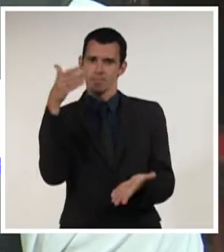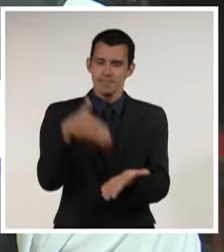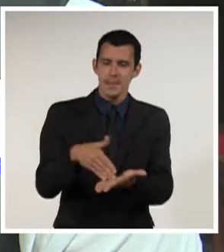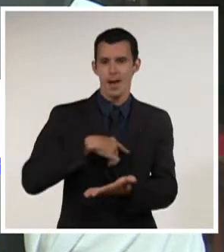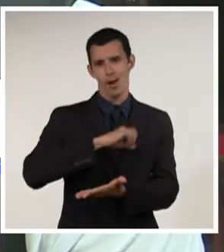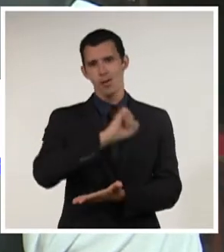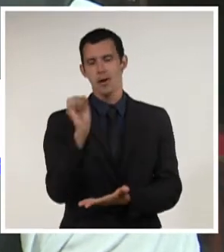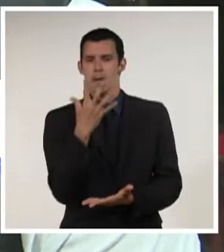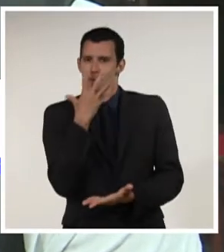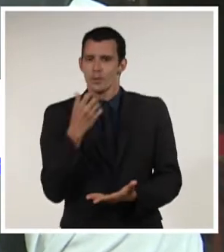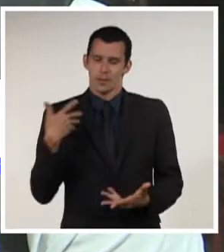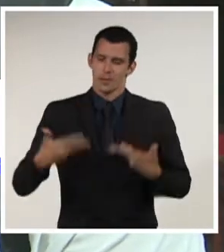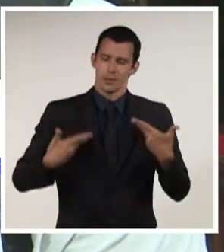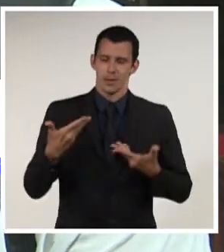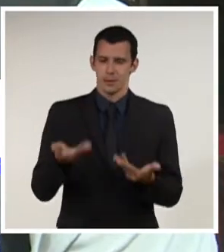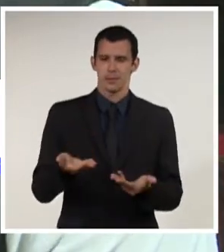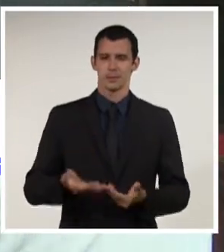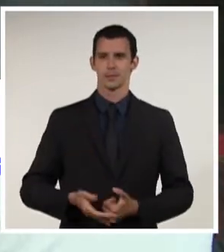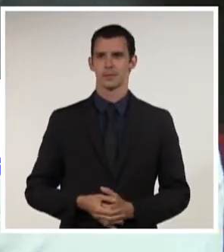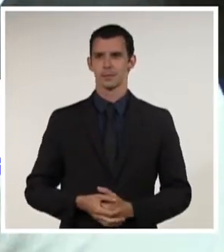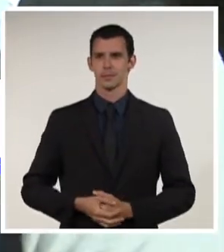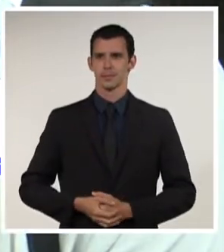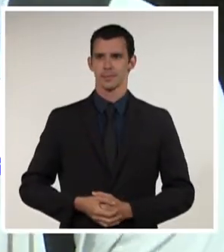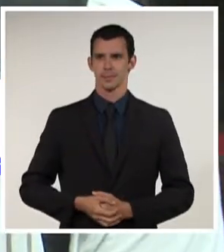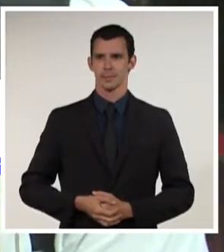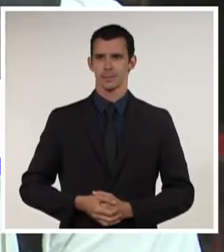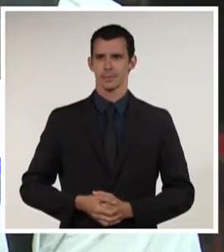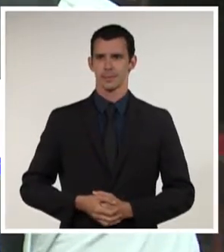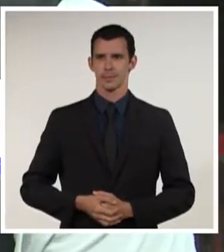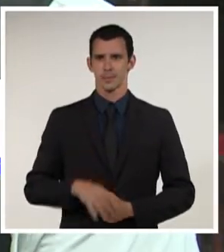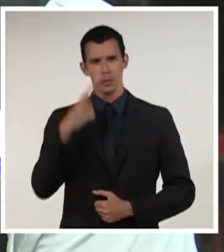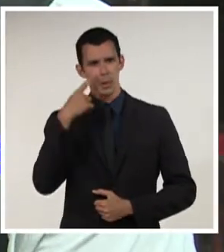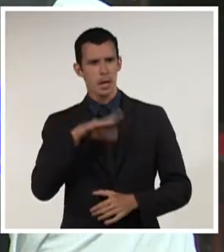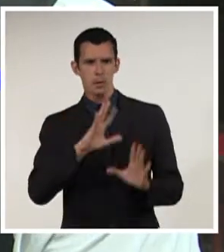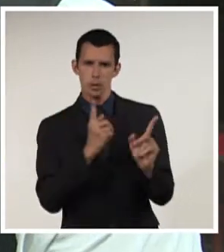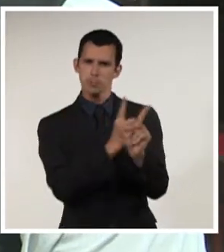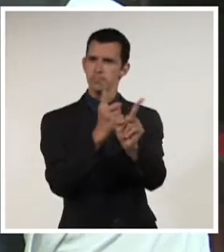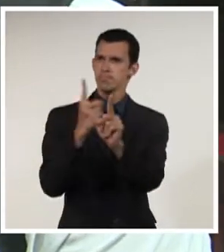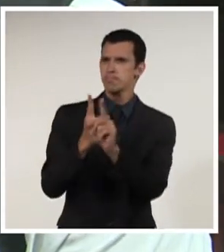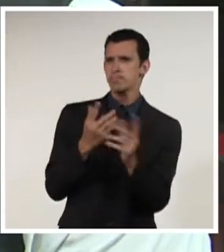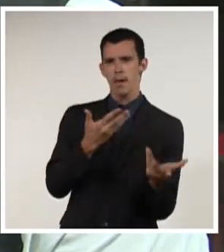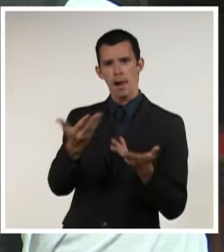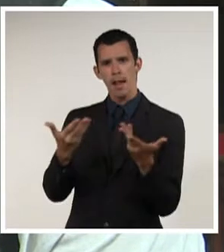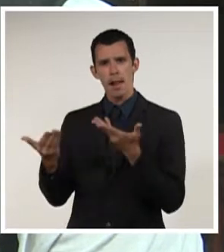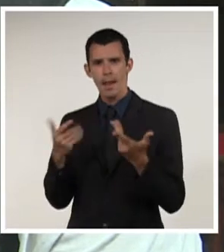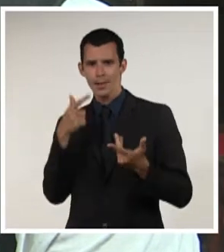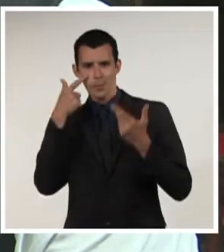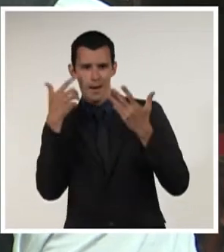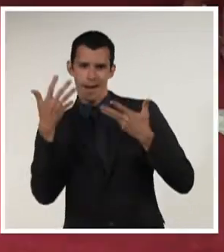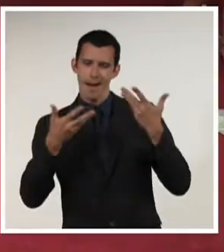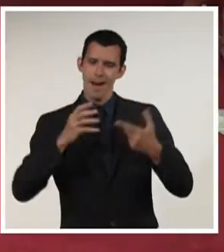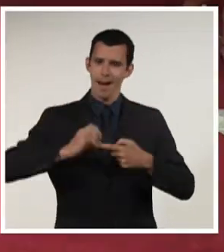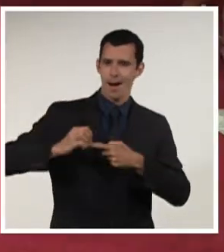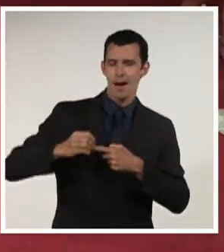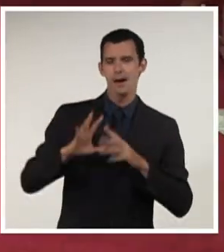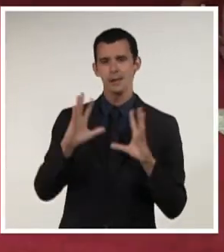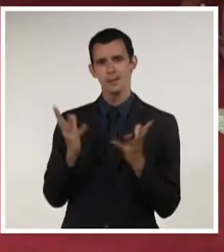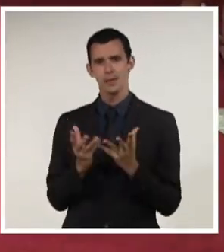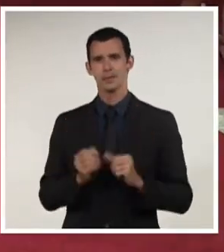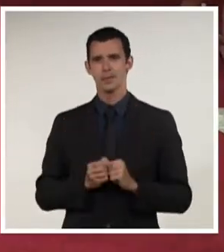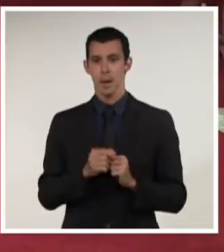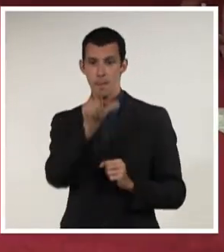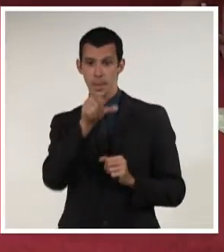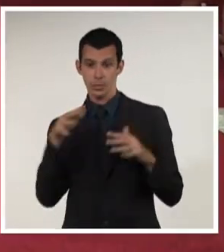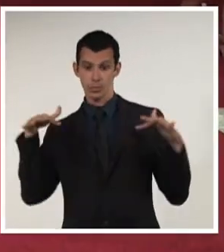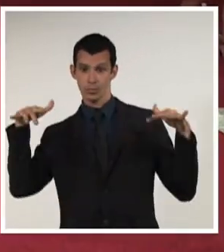estoy muy contento de bing al festival gente es muy amable muy divertida el público también muy bueno una vez más en el